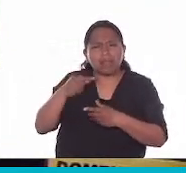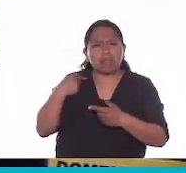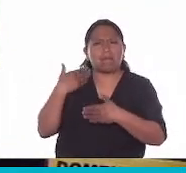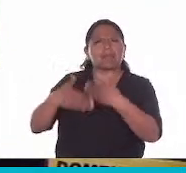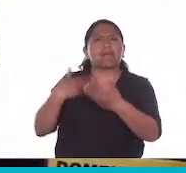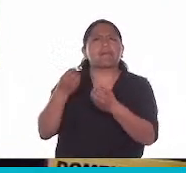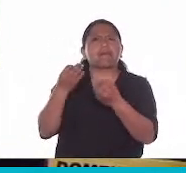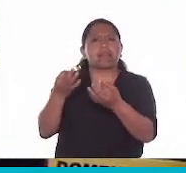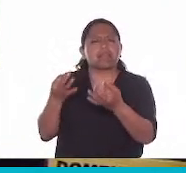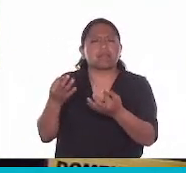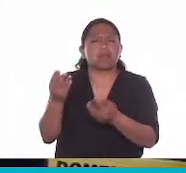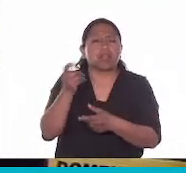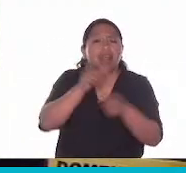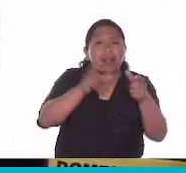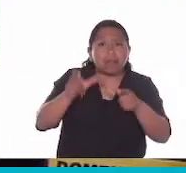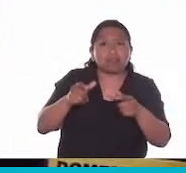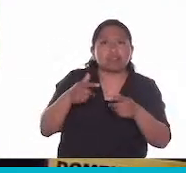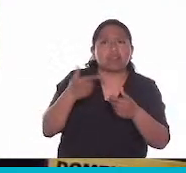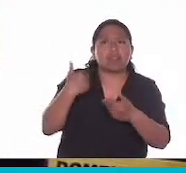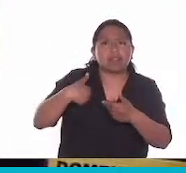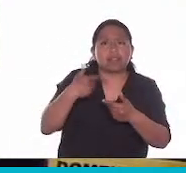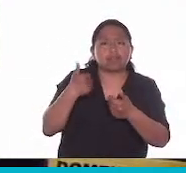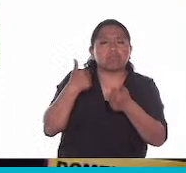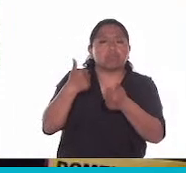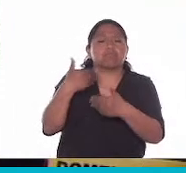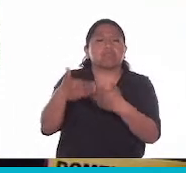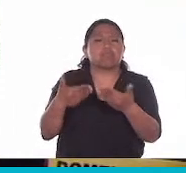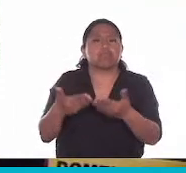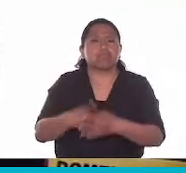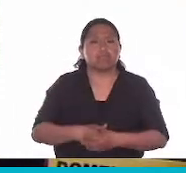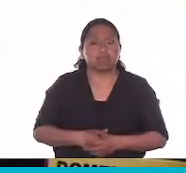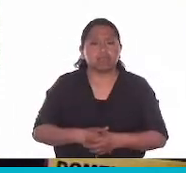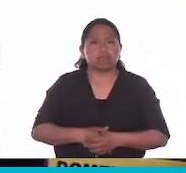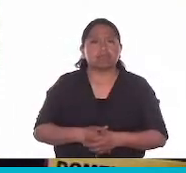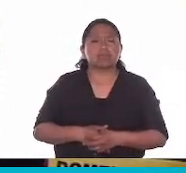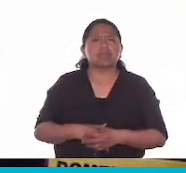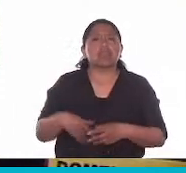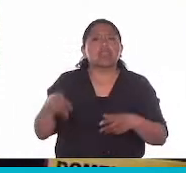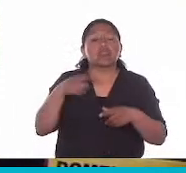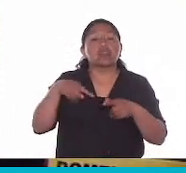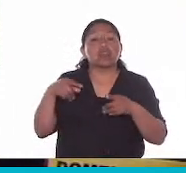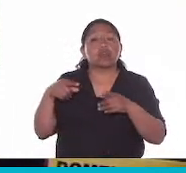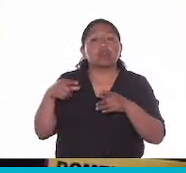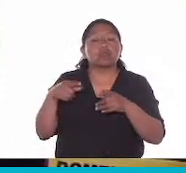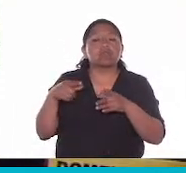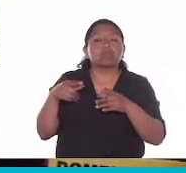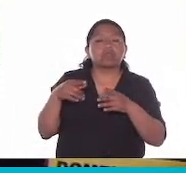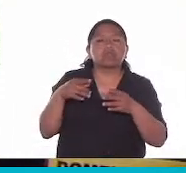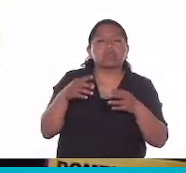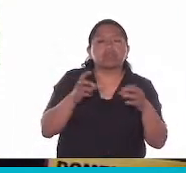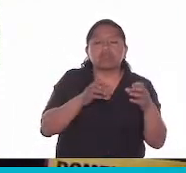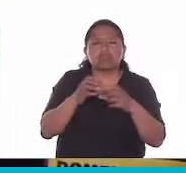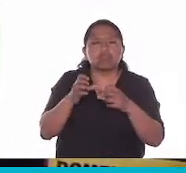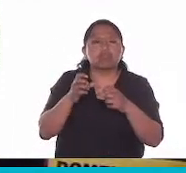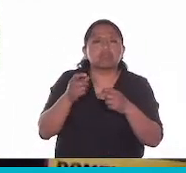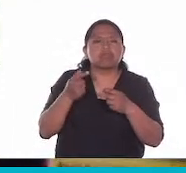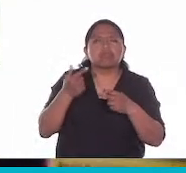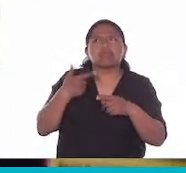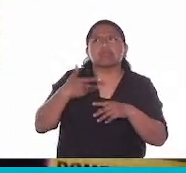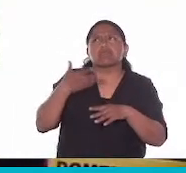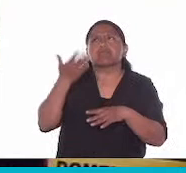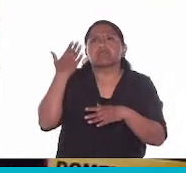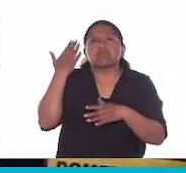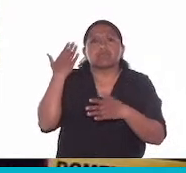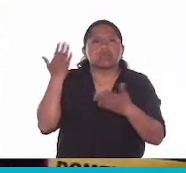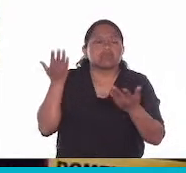argentinos le va a ir bien con esto estamos discutiendo o estamos dejando de discutir cosas que por ahí discutíamos